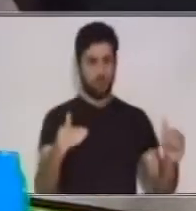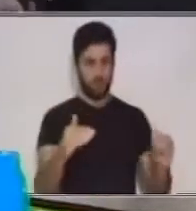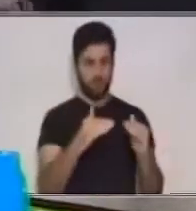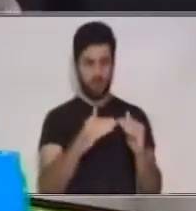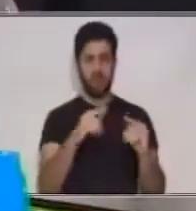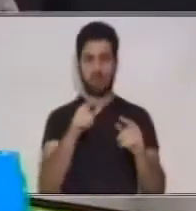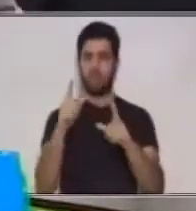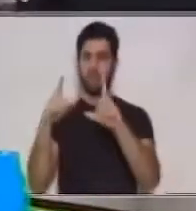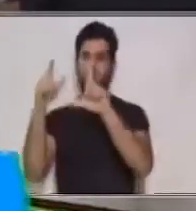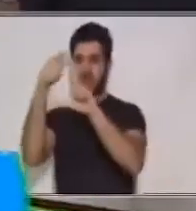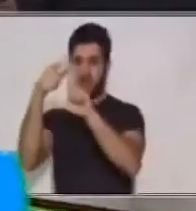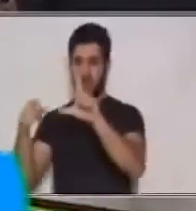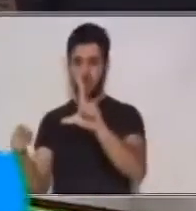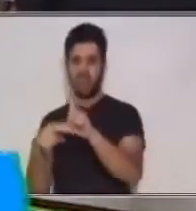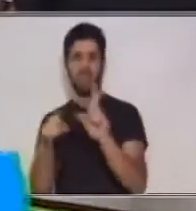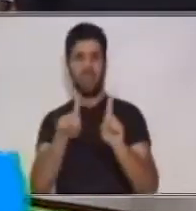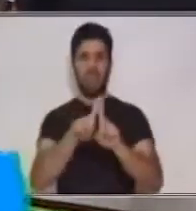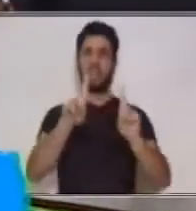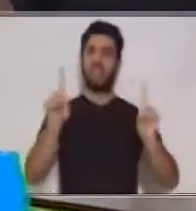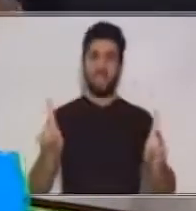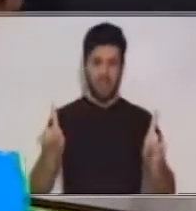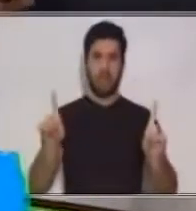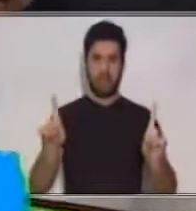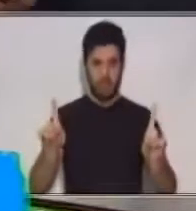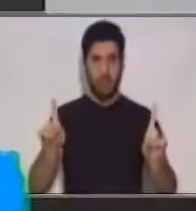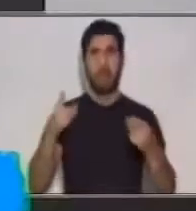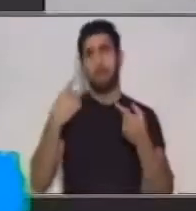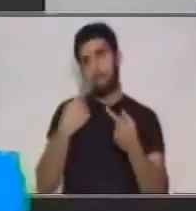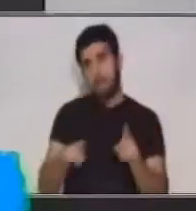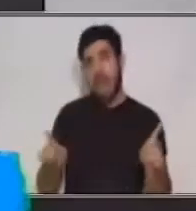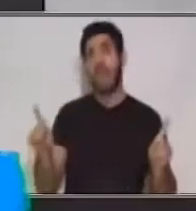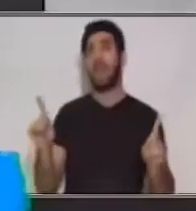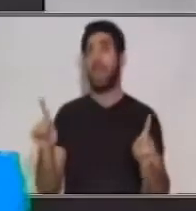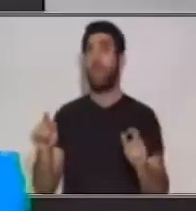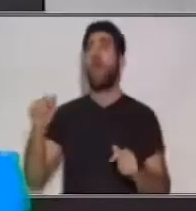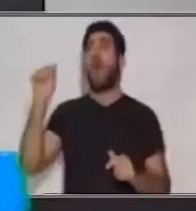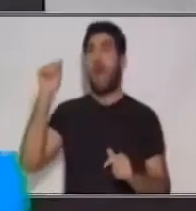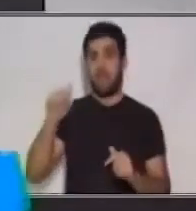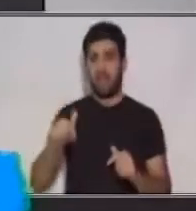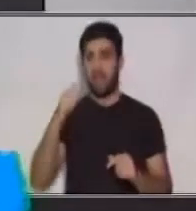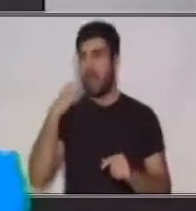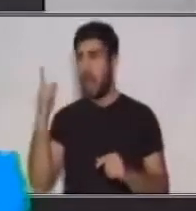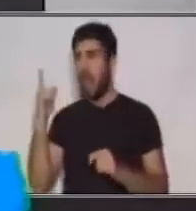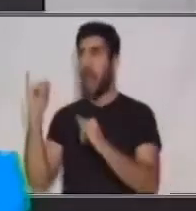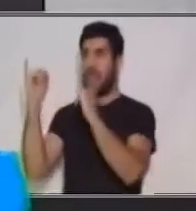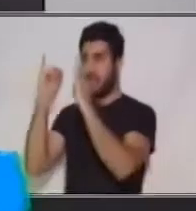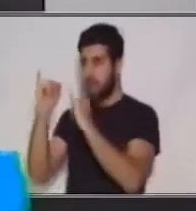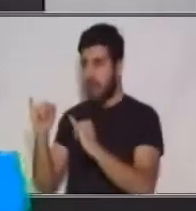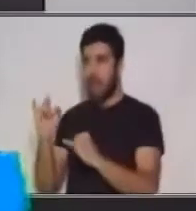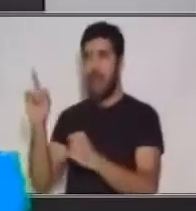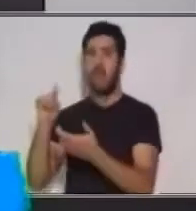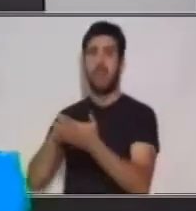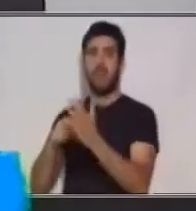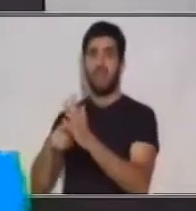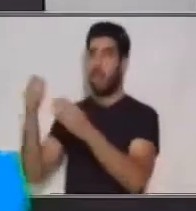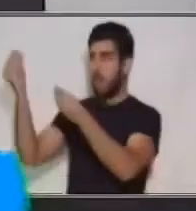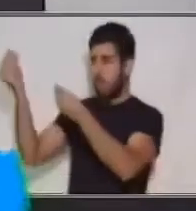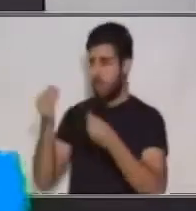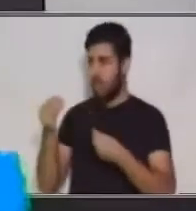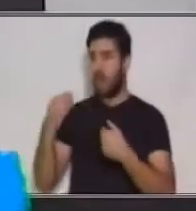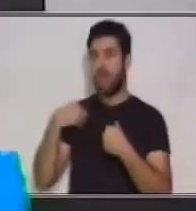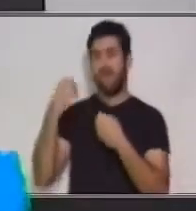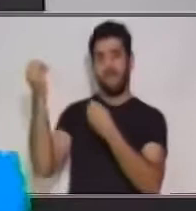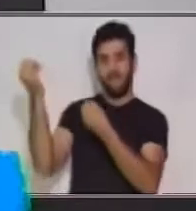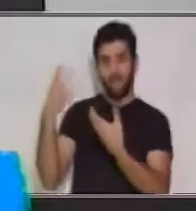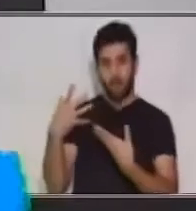distintas figuras, son distintos triángulos. Pero aquí esta imagen ya me está dando información, ya me la está